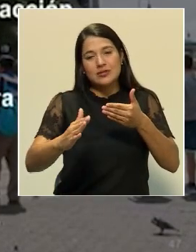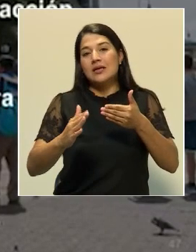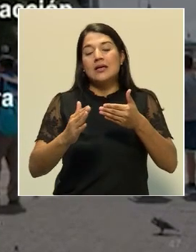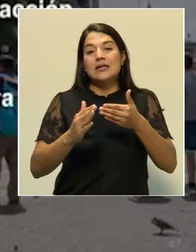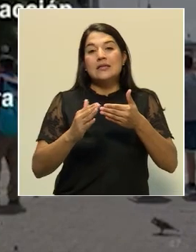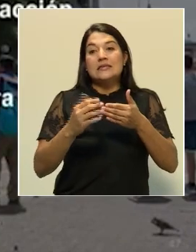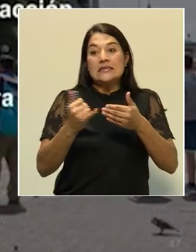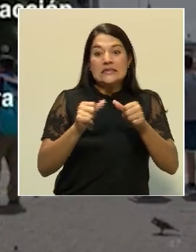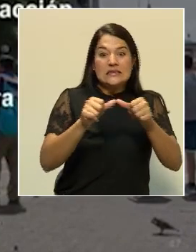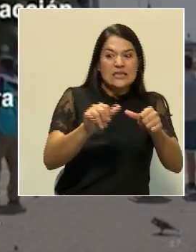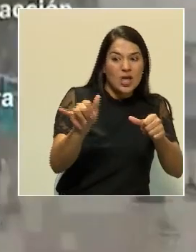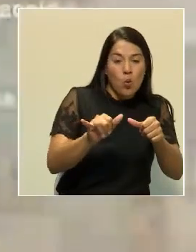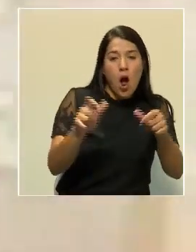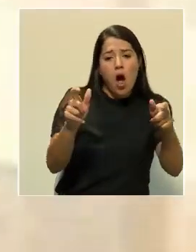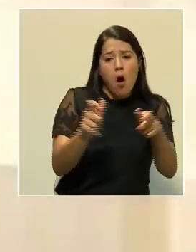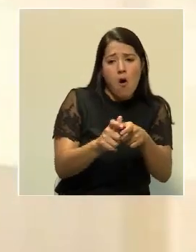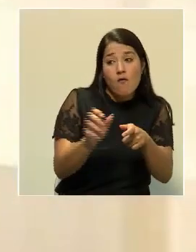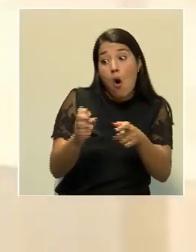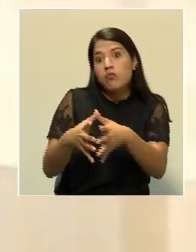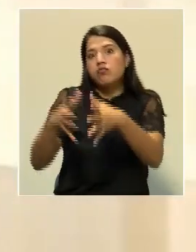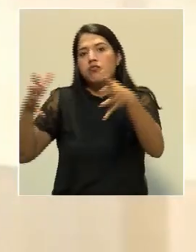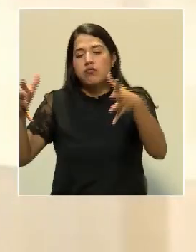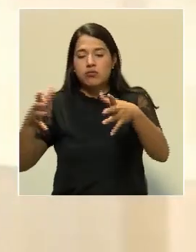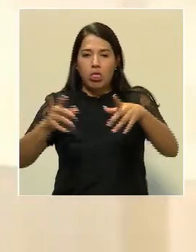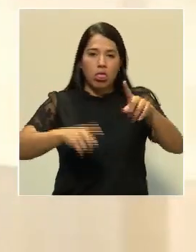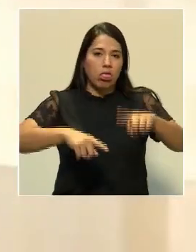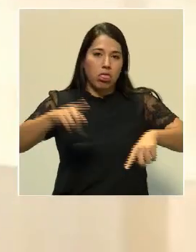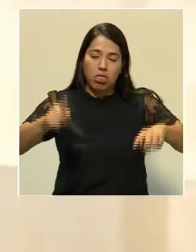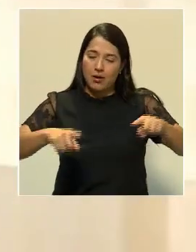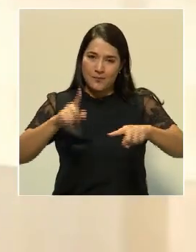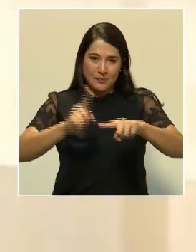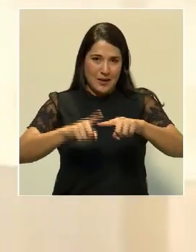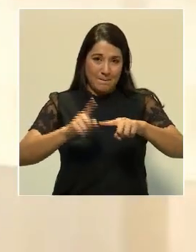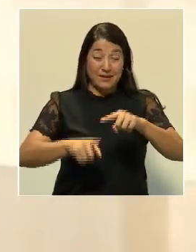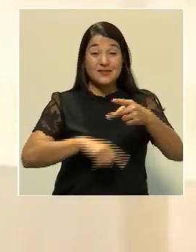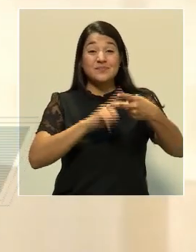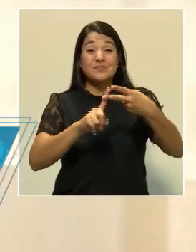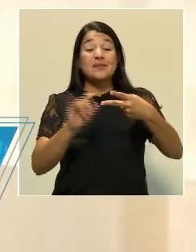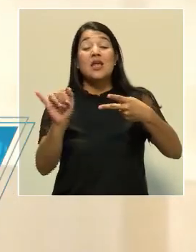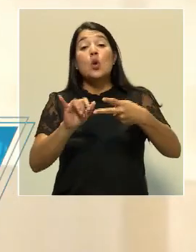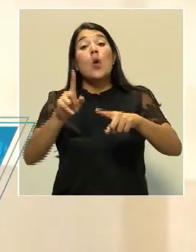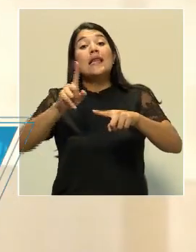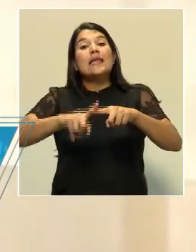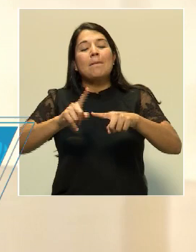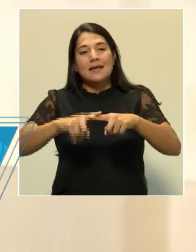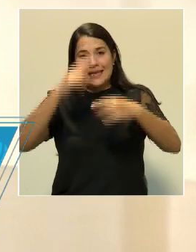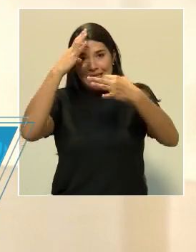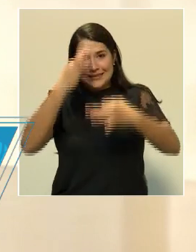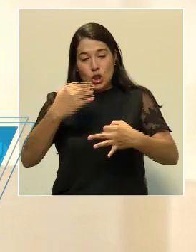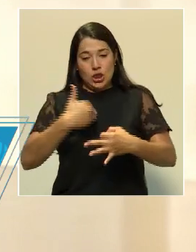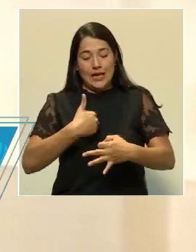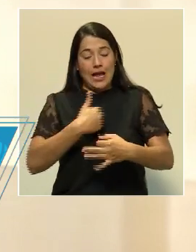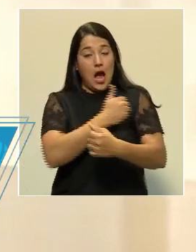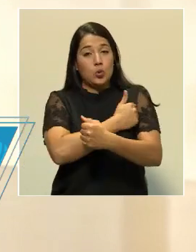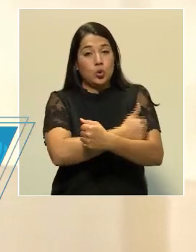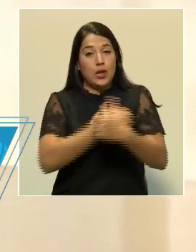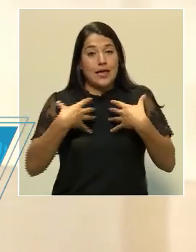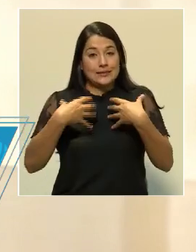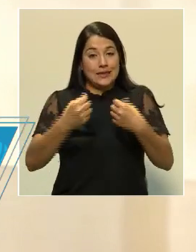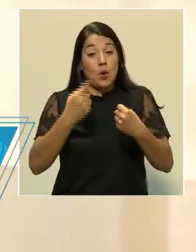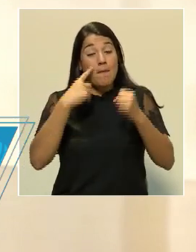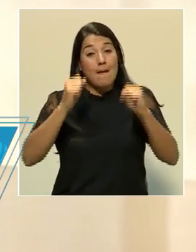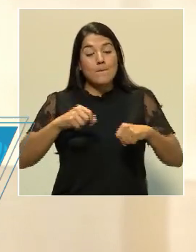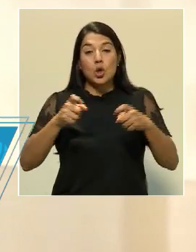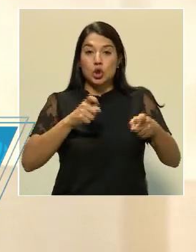evolución de la pandemia y consecuentemente de las medidas que las autoridades sanitarias deban tomar para contener esa